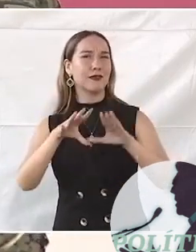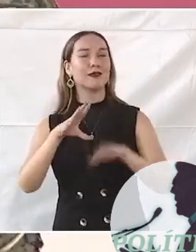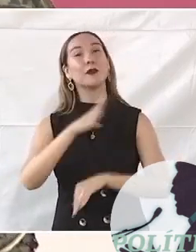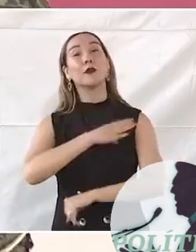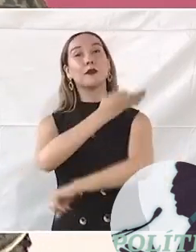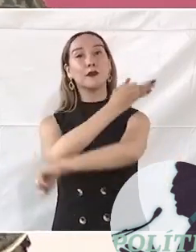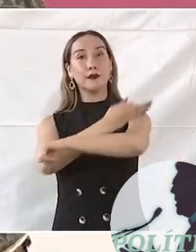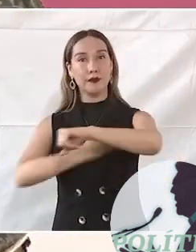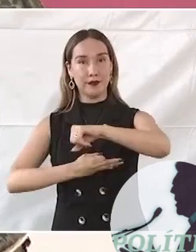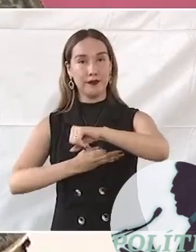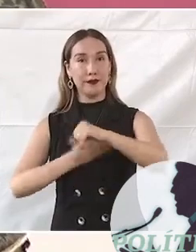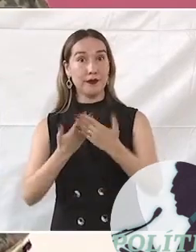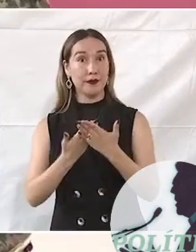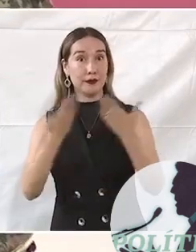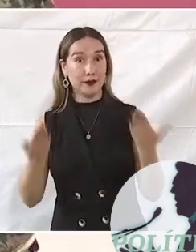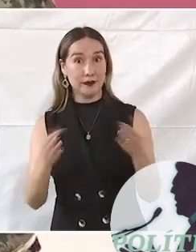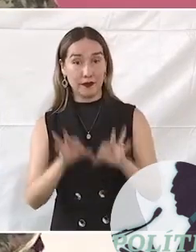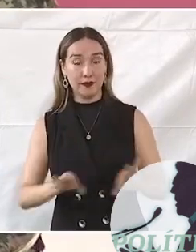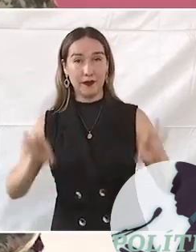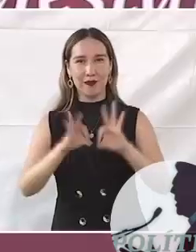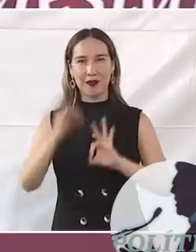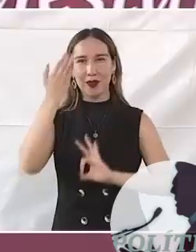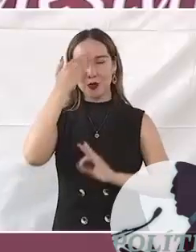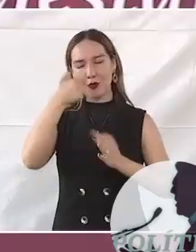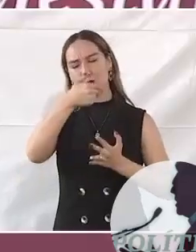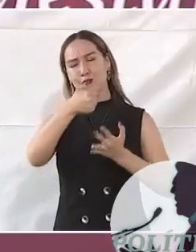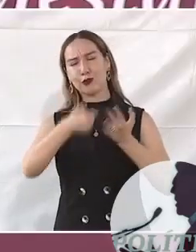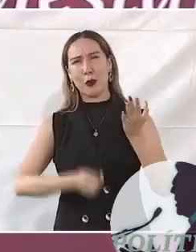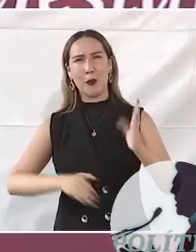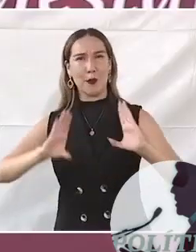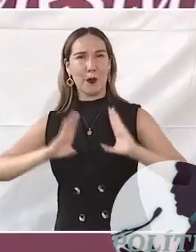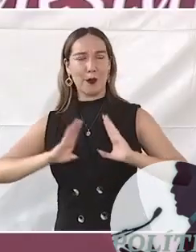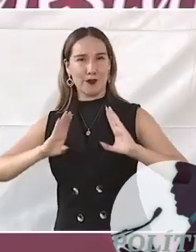de las misiones generales del Ejército y Fuerza Aérea está la de